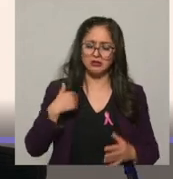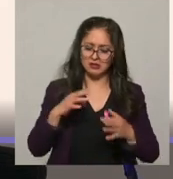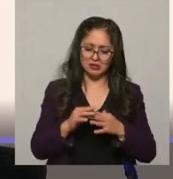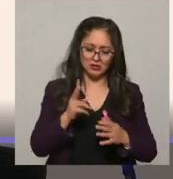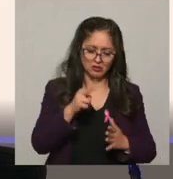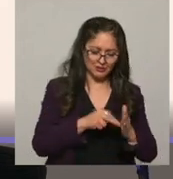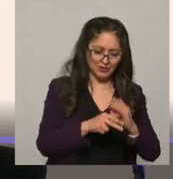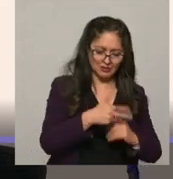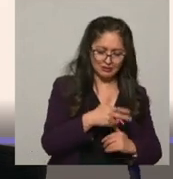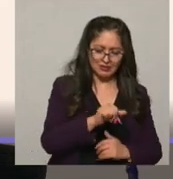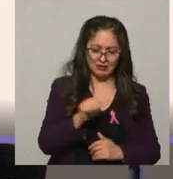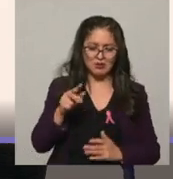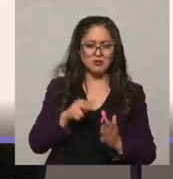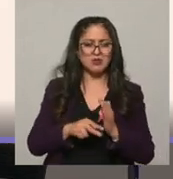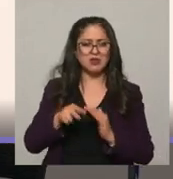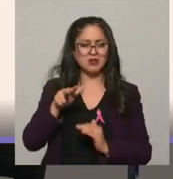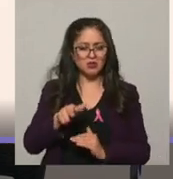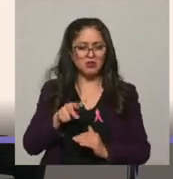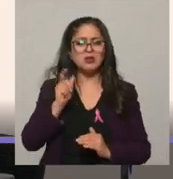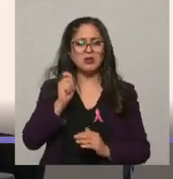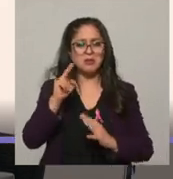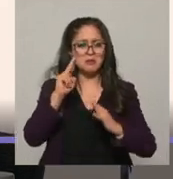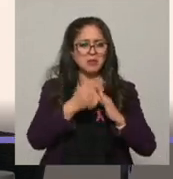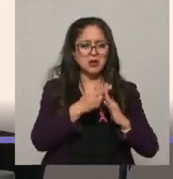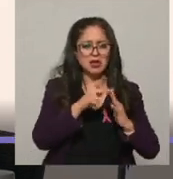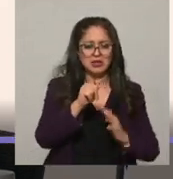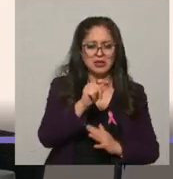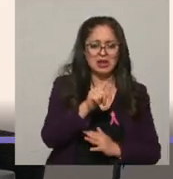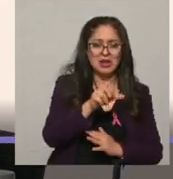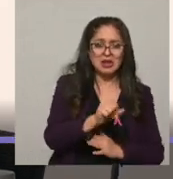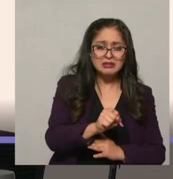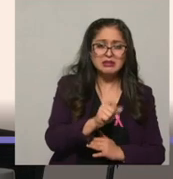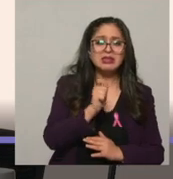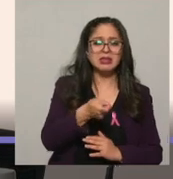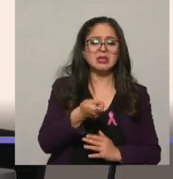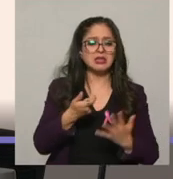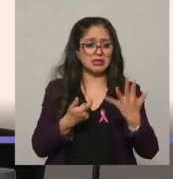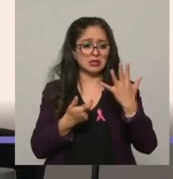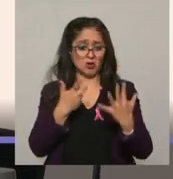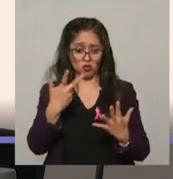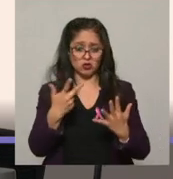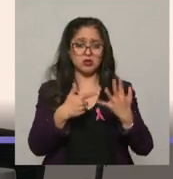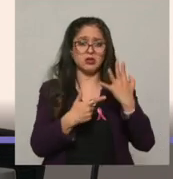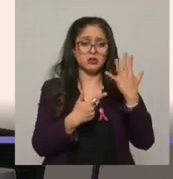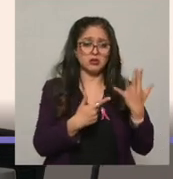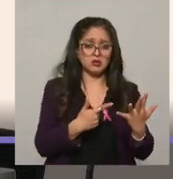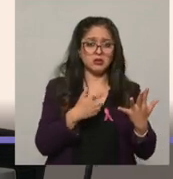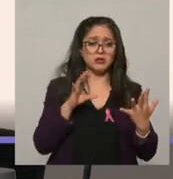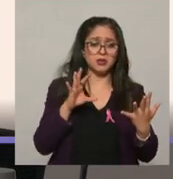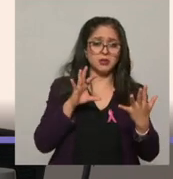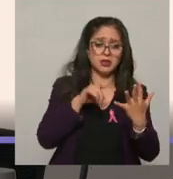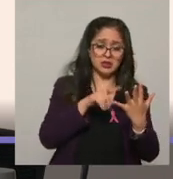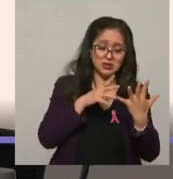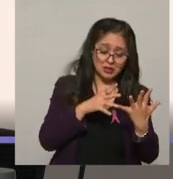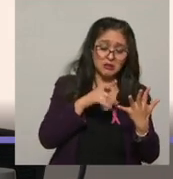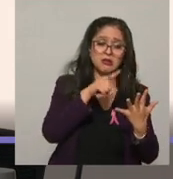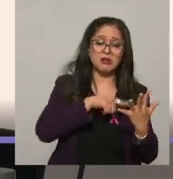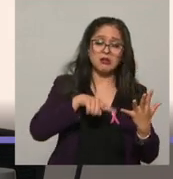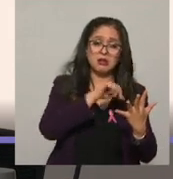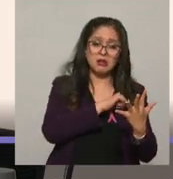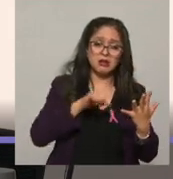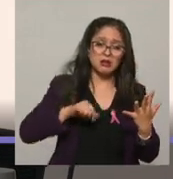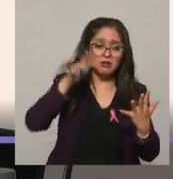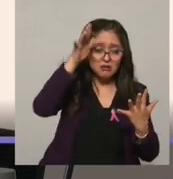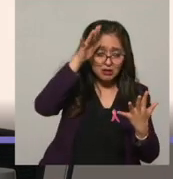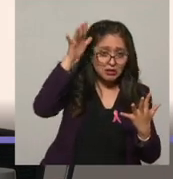2018 se registran 10 transfeminicidios en Ciudad de México, 5 de estos en Alcaldía Cuauhtémoc. Eso me parece muy importante porque eso ya debería